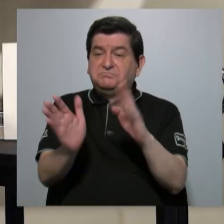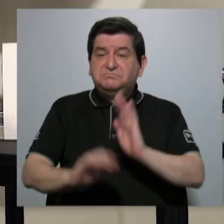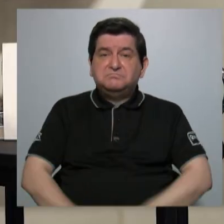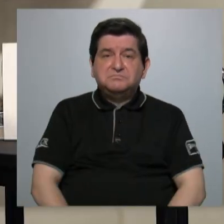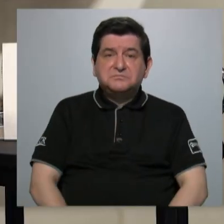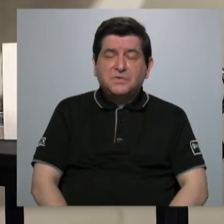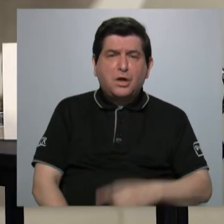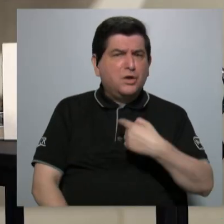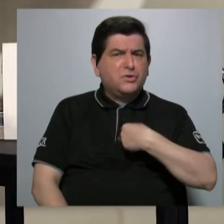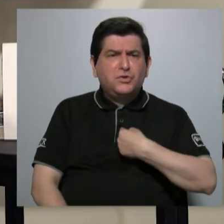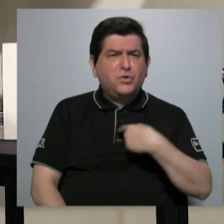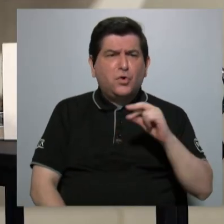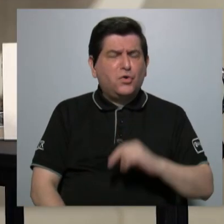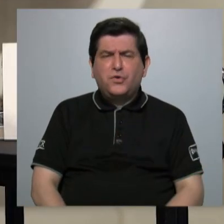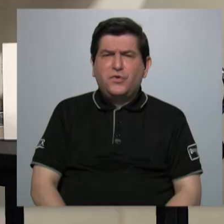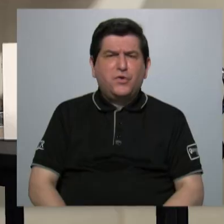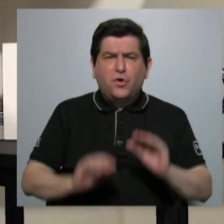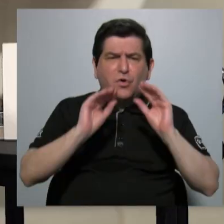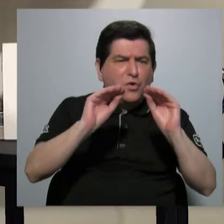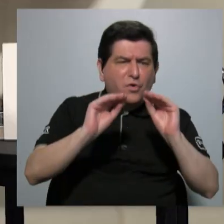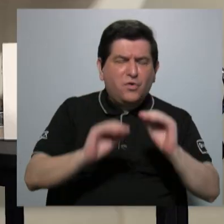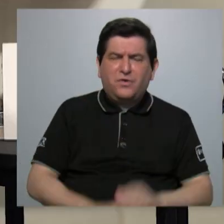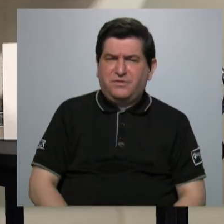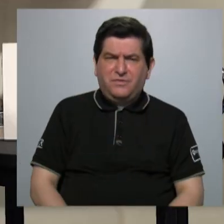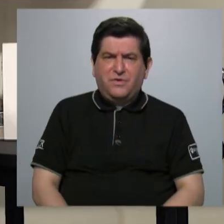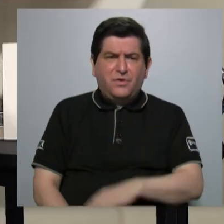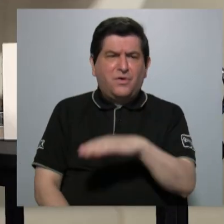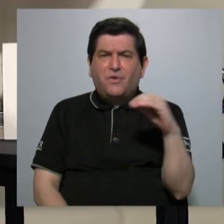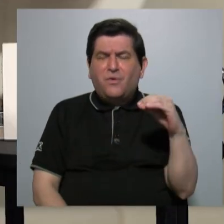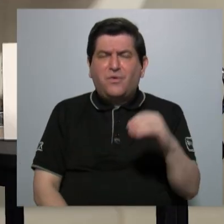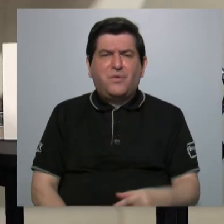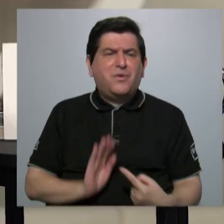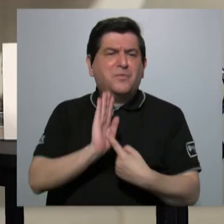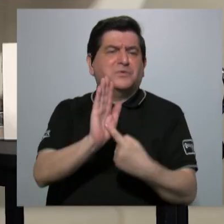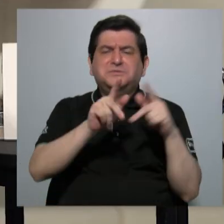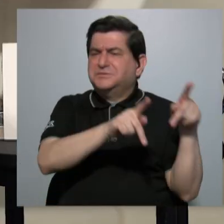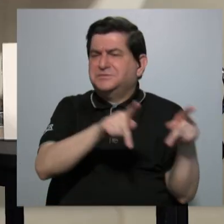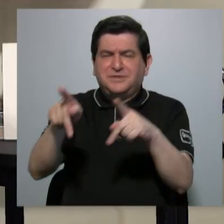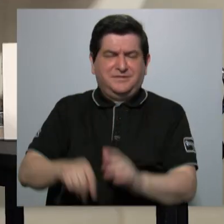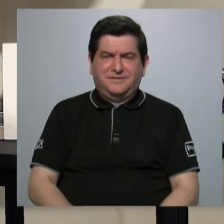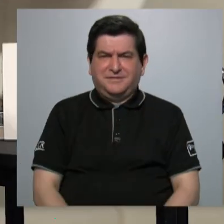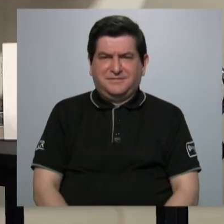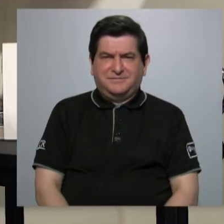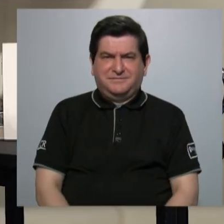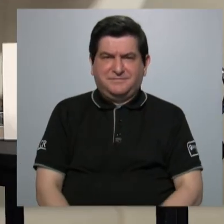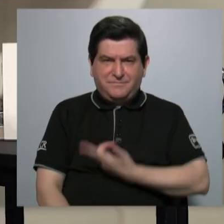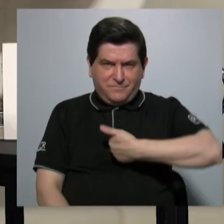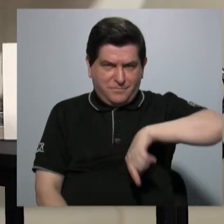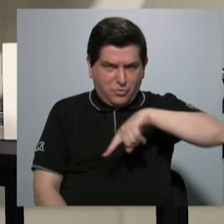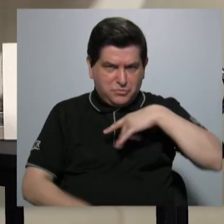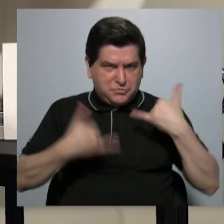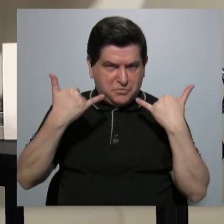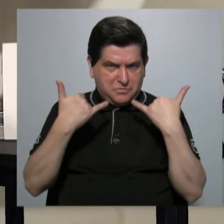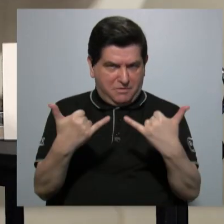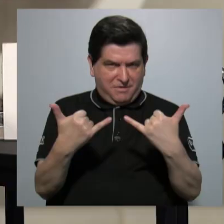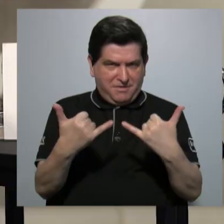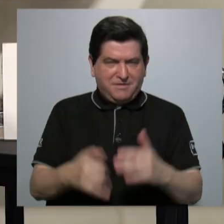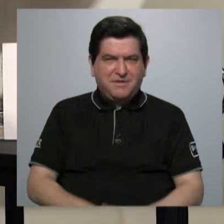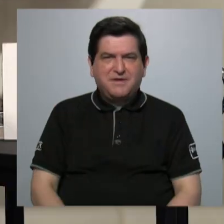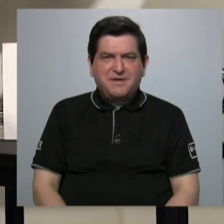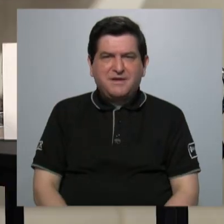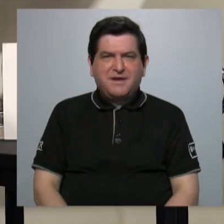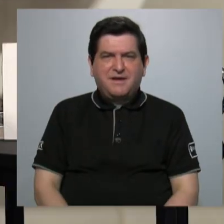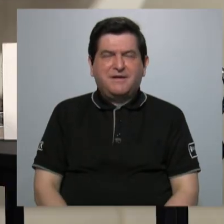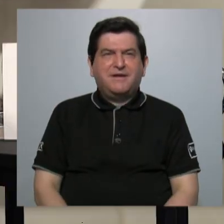a educar ni le voy a enseñar a la gente. Nosotros ya